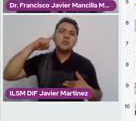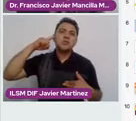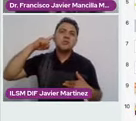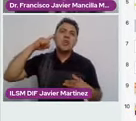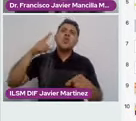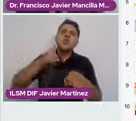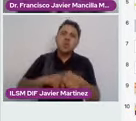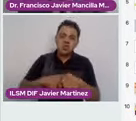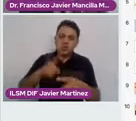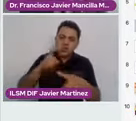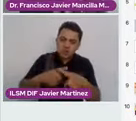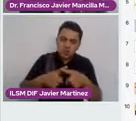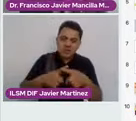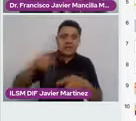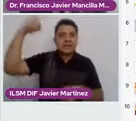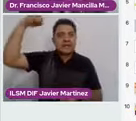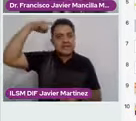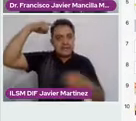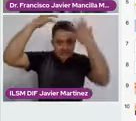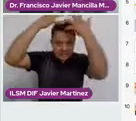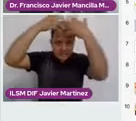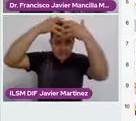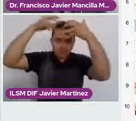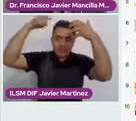¿sí? Bueno, la cóclea